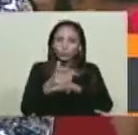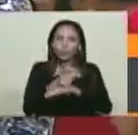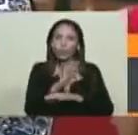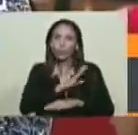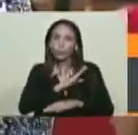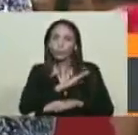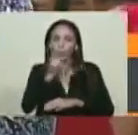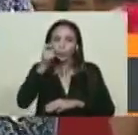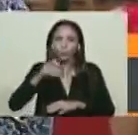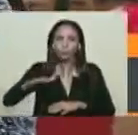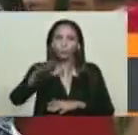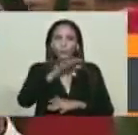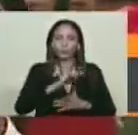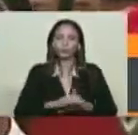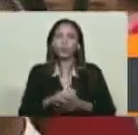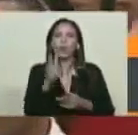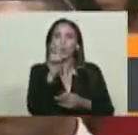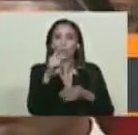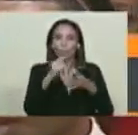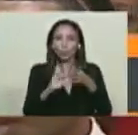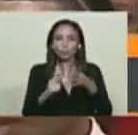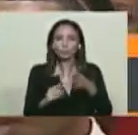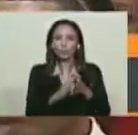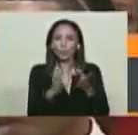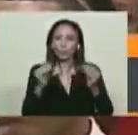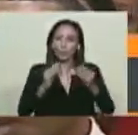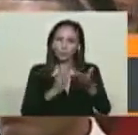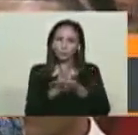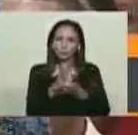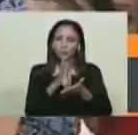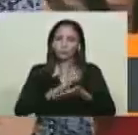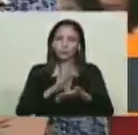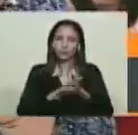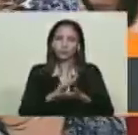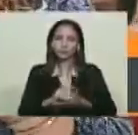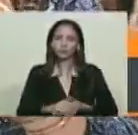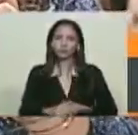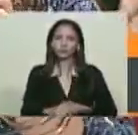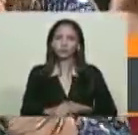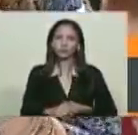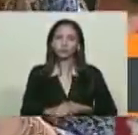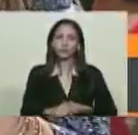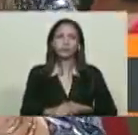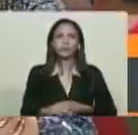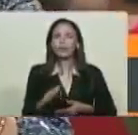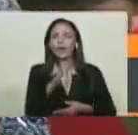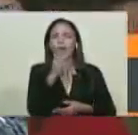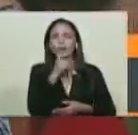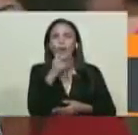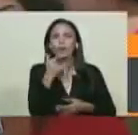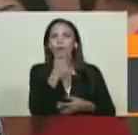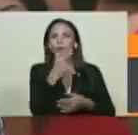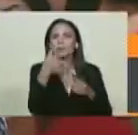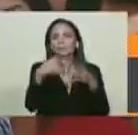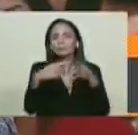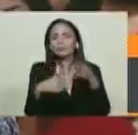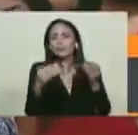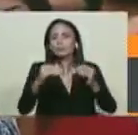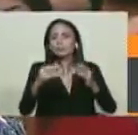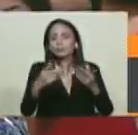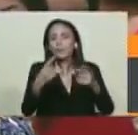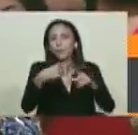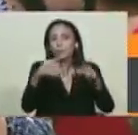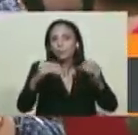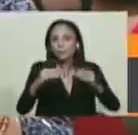Dos cositas que quiero precisar, presidente. Continúa, Iris, tranquila. Adelante. Ahí no hay excusa. Ese es un mecanismo